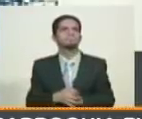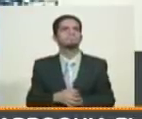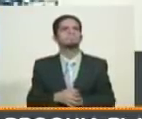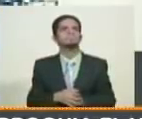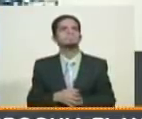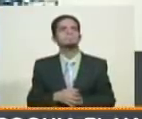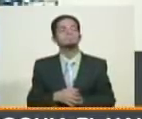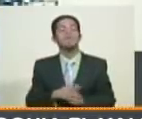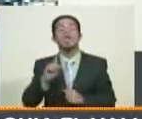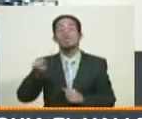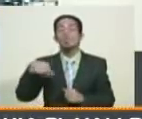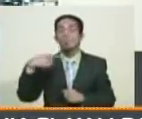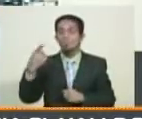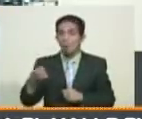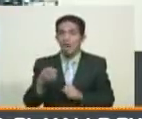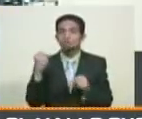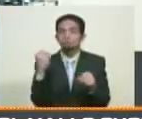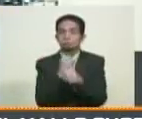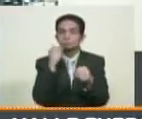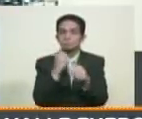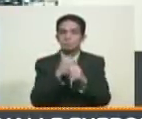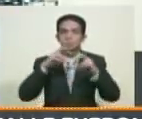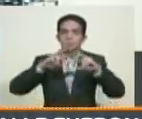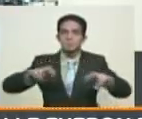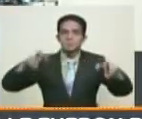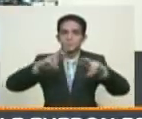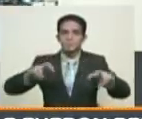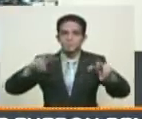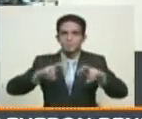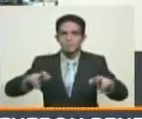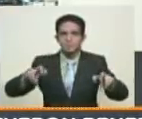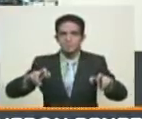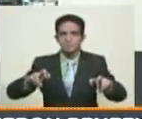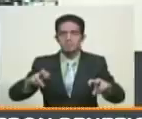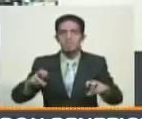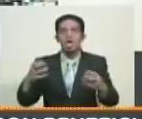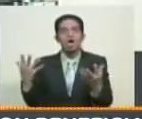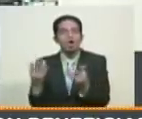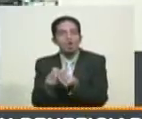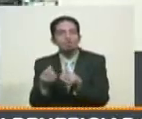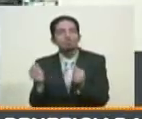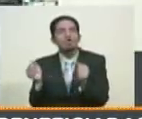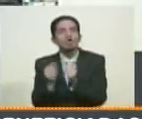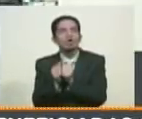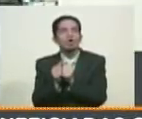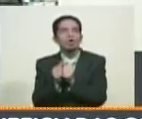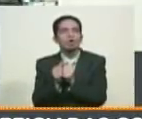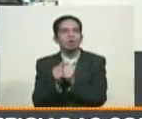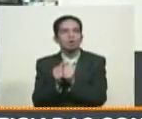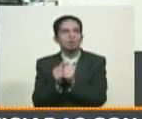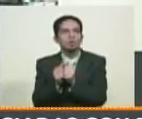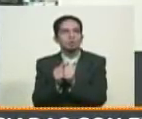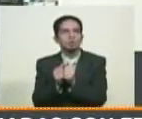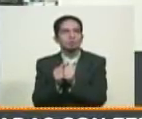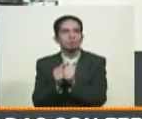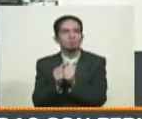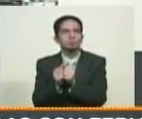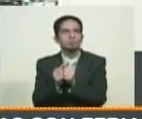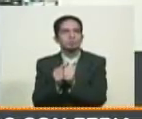de un arduo trabajo de investigación conjuntamente con el órgano auxiliar de